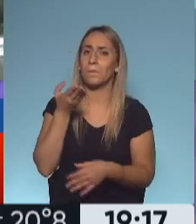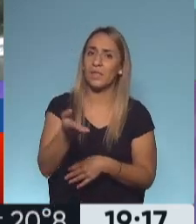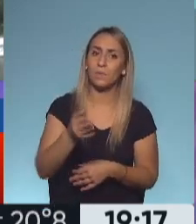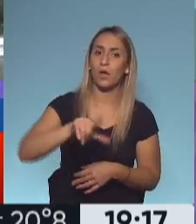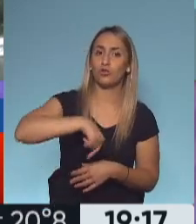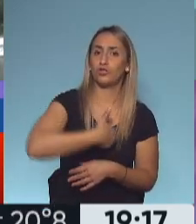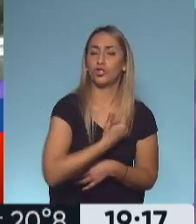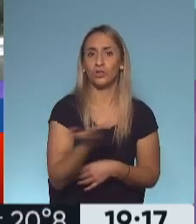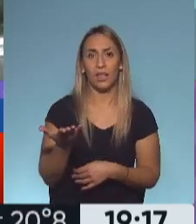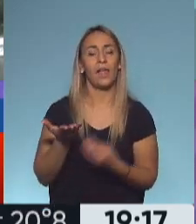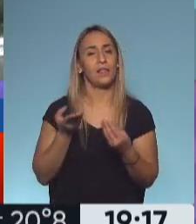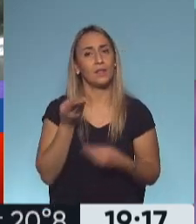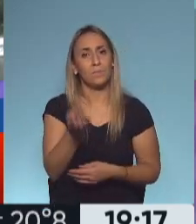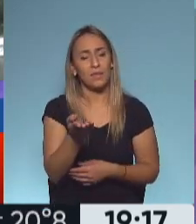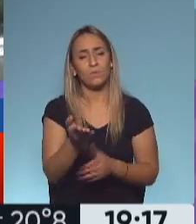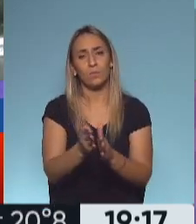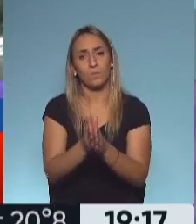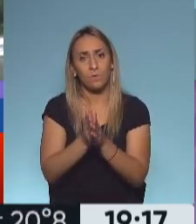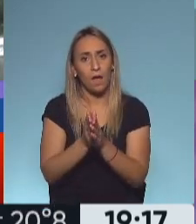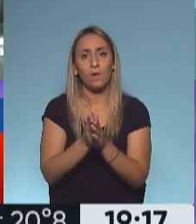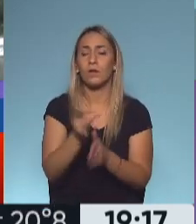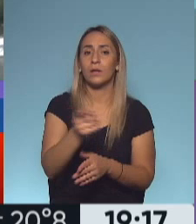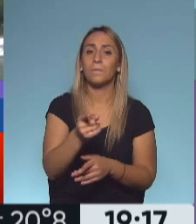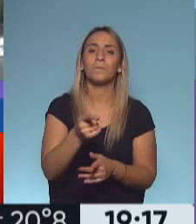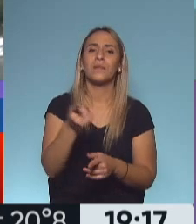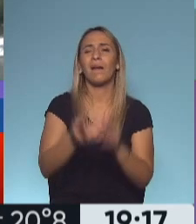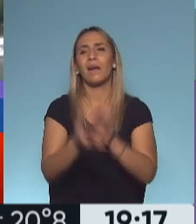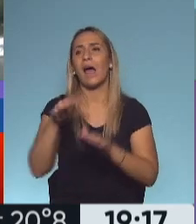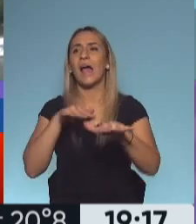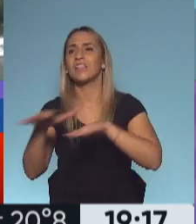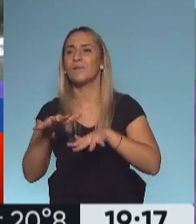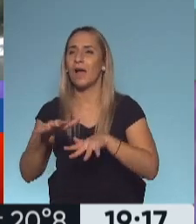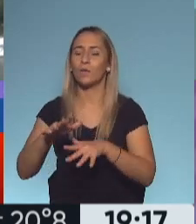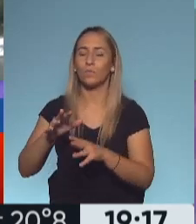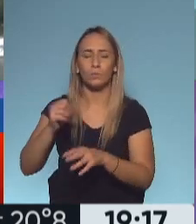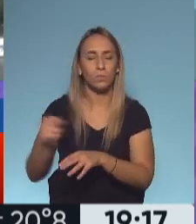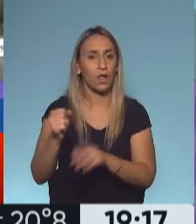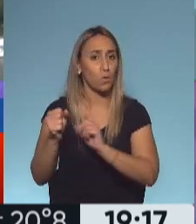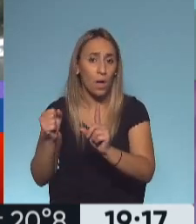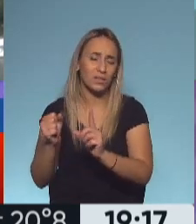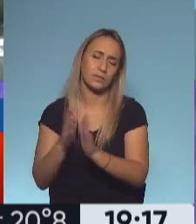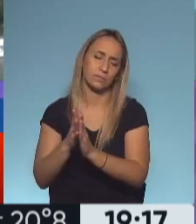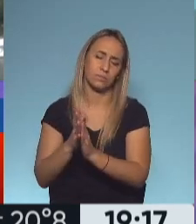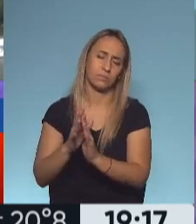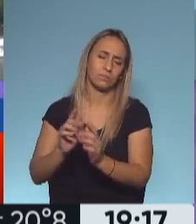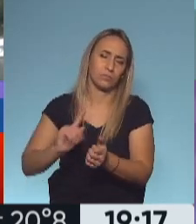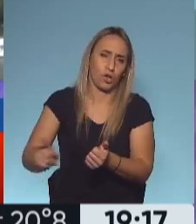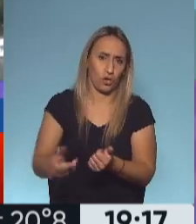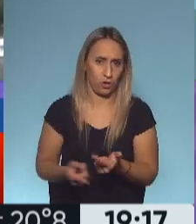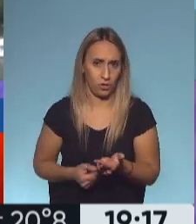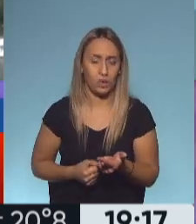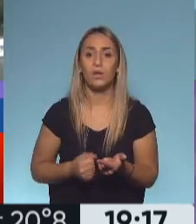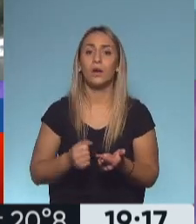sociedad que evitemos toda actividad que no sea prioritaria, que hagamos lo mínimo indispensable,